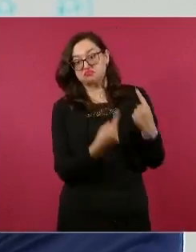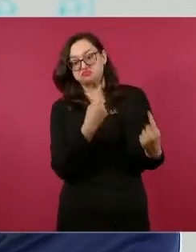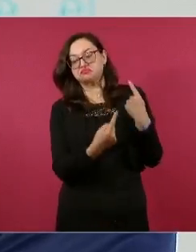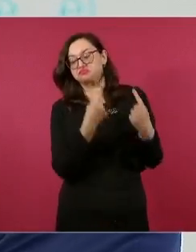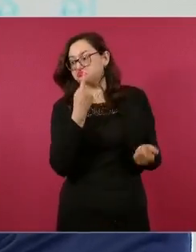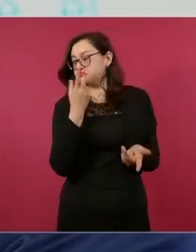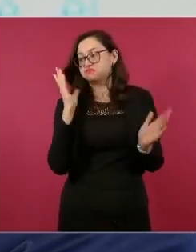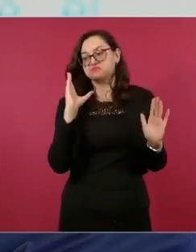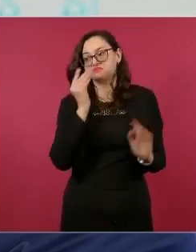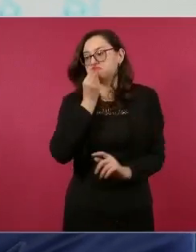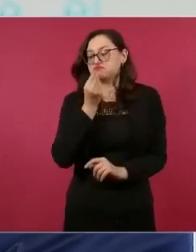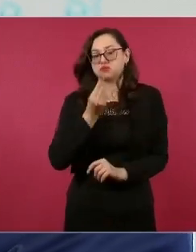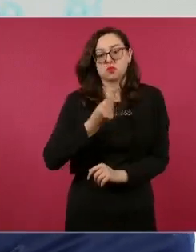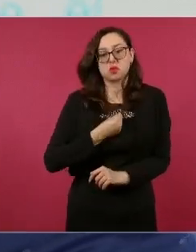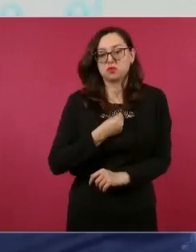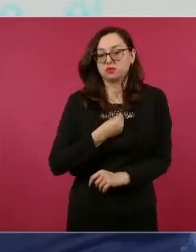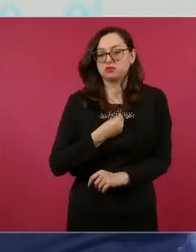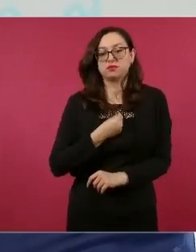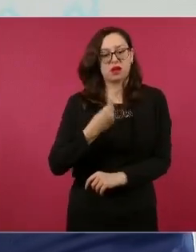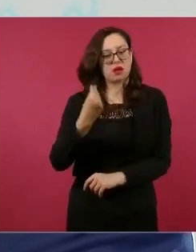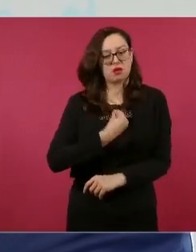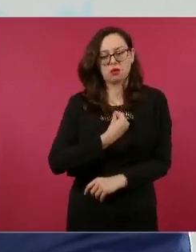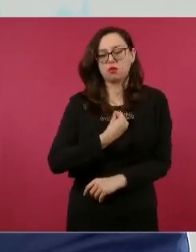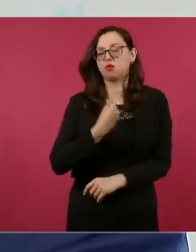Y aprovechar,